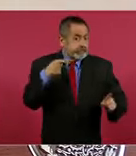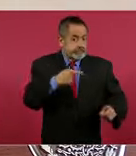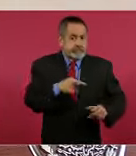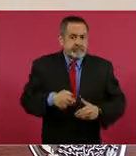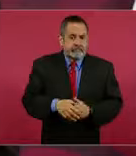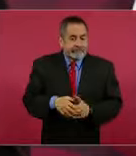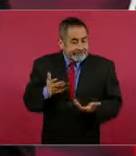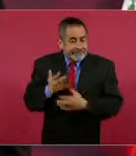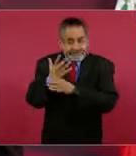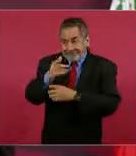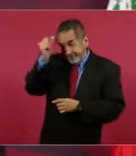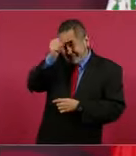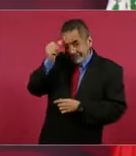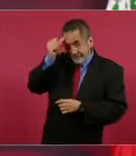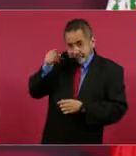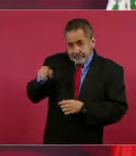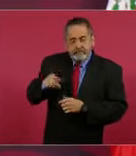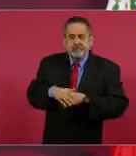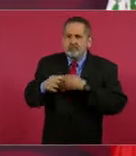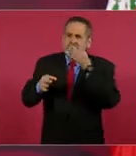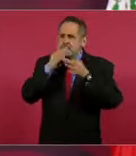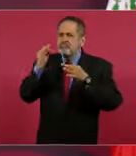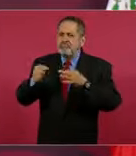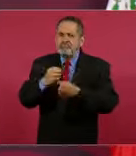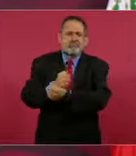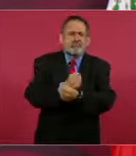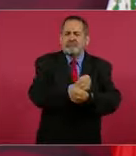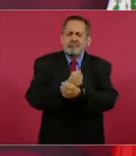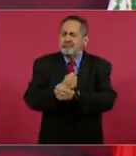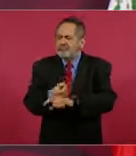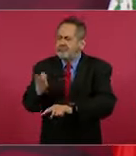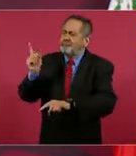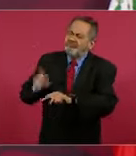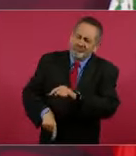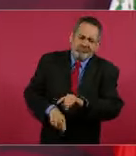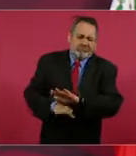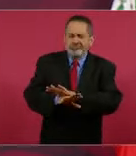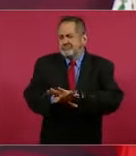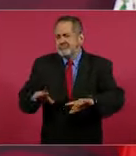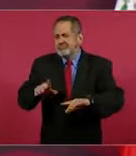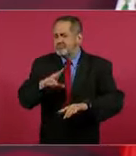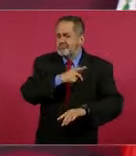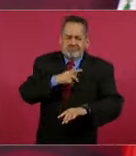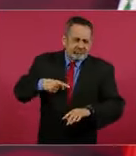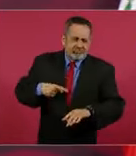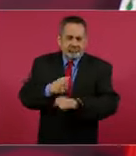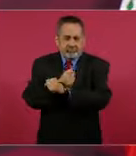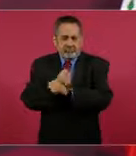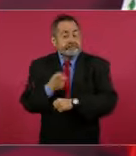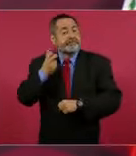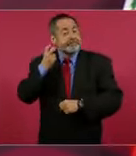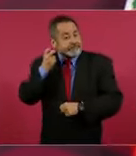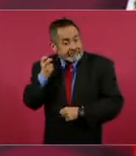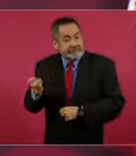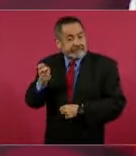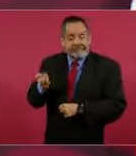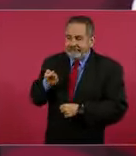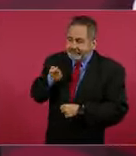Un cura que proclama la abolición de la esclavitud. Ese es el padre de nuestra